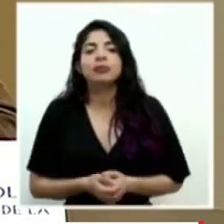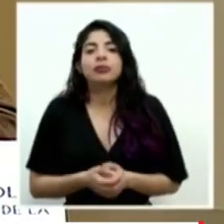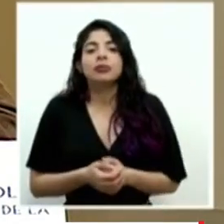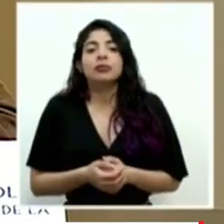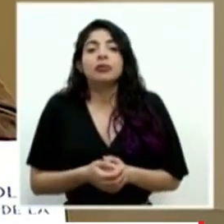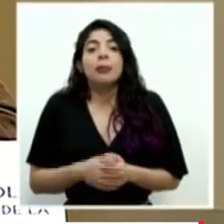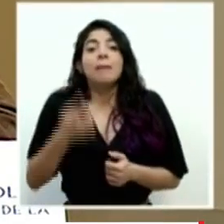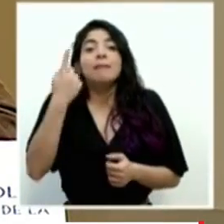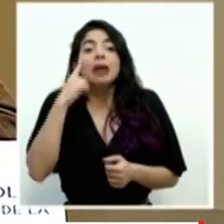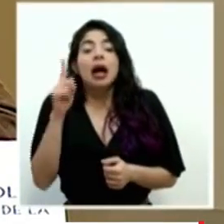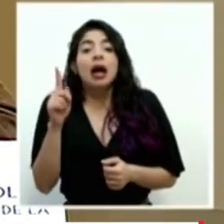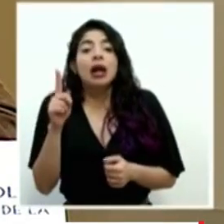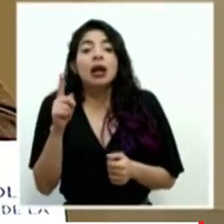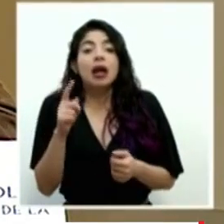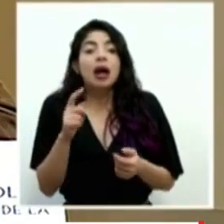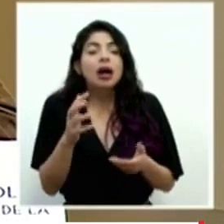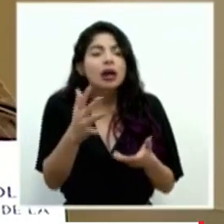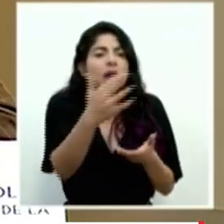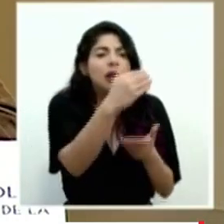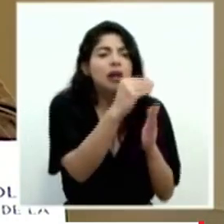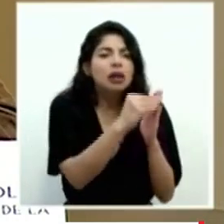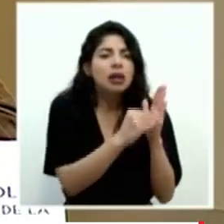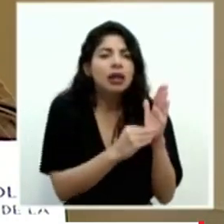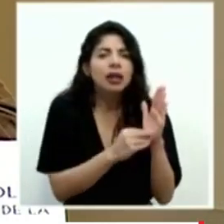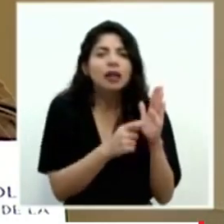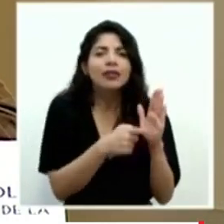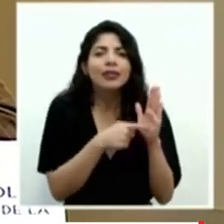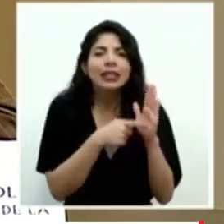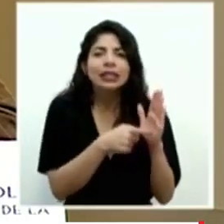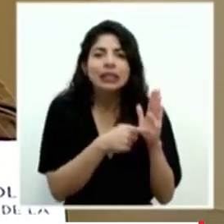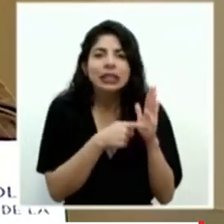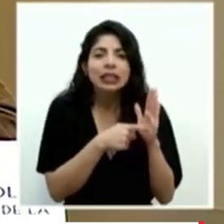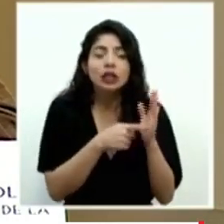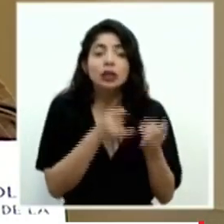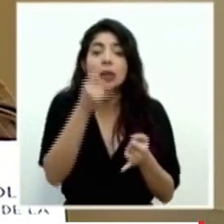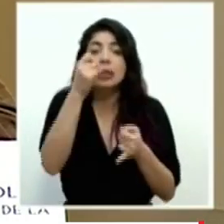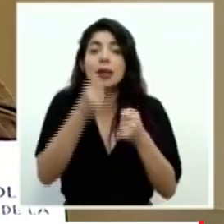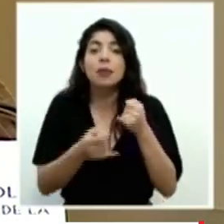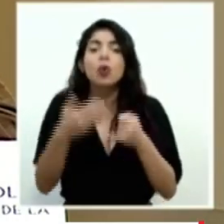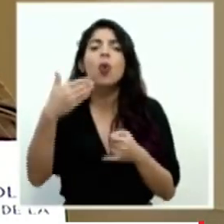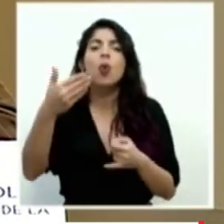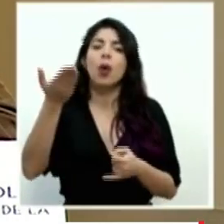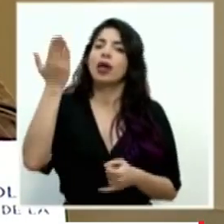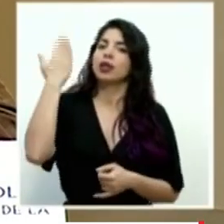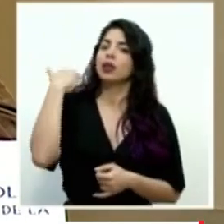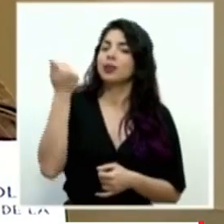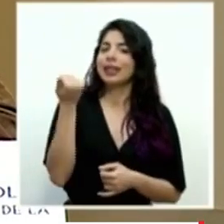en términos de levantamiento del requerimiento cerró